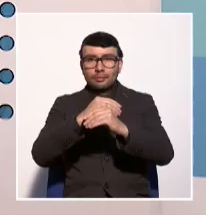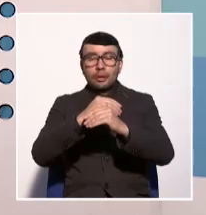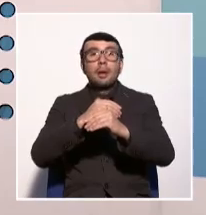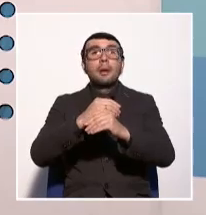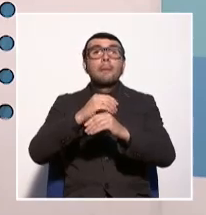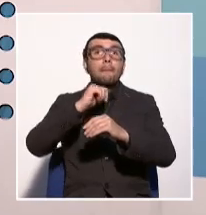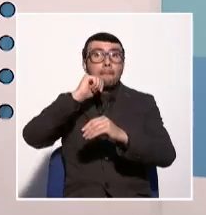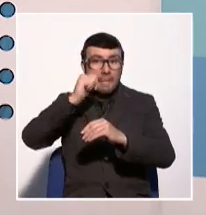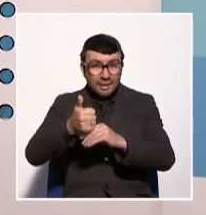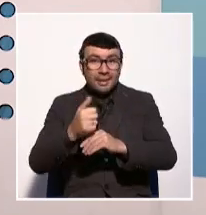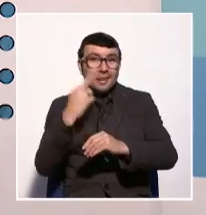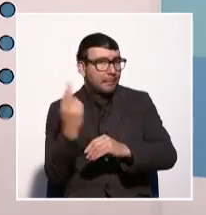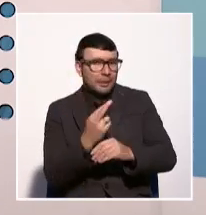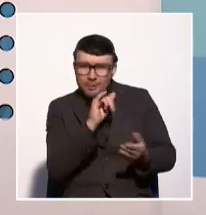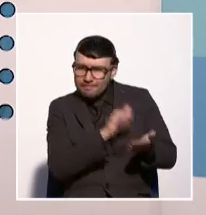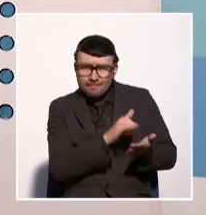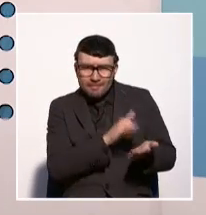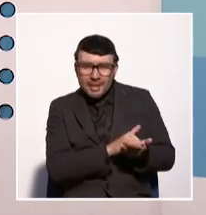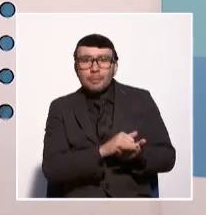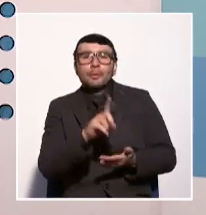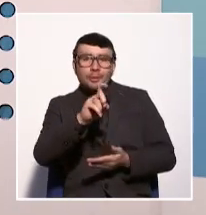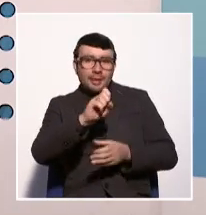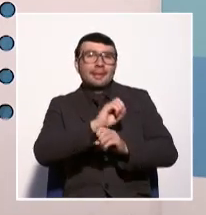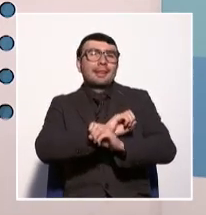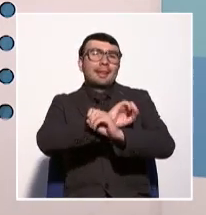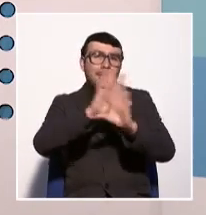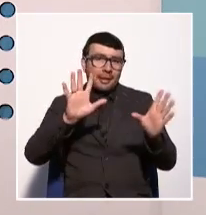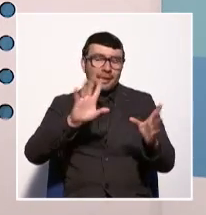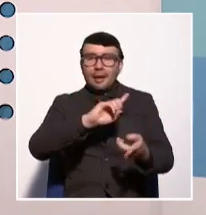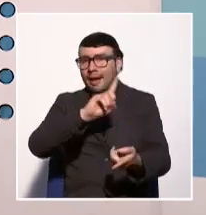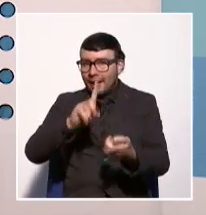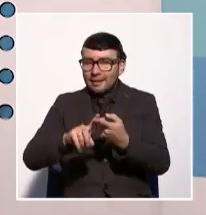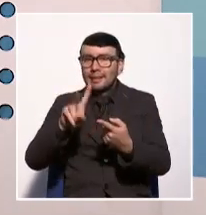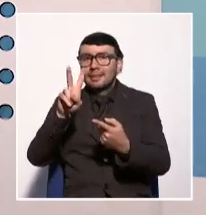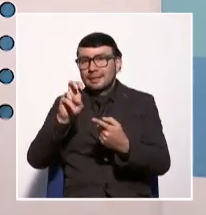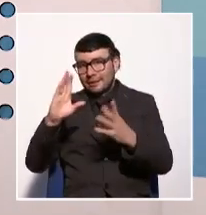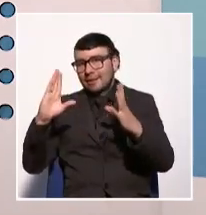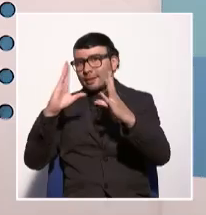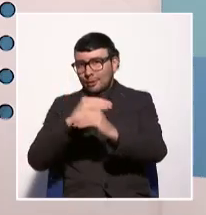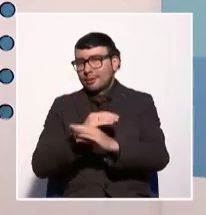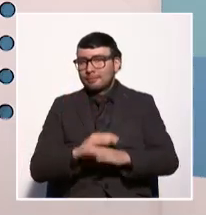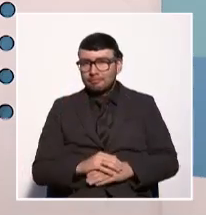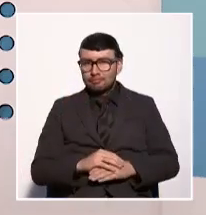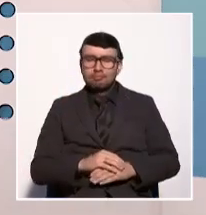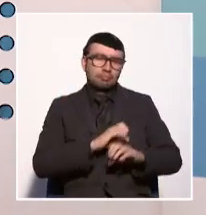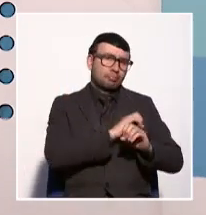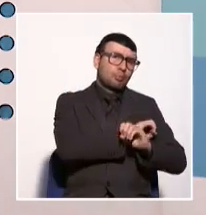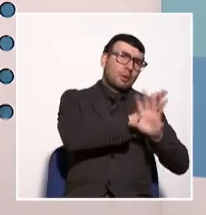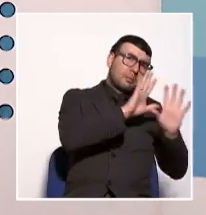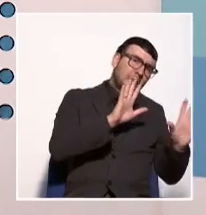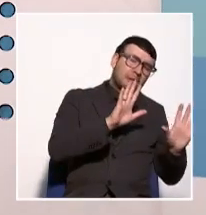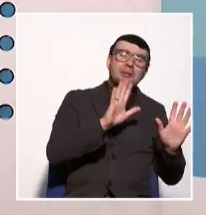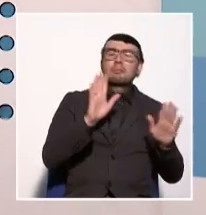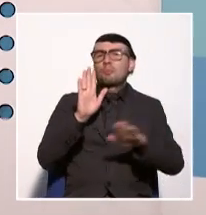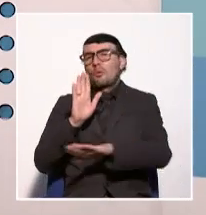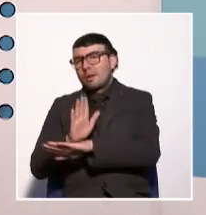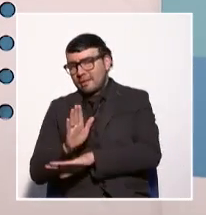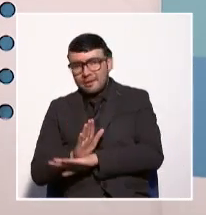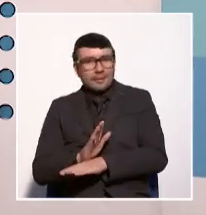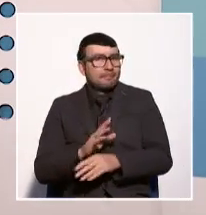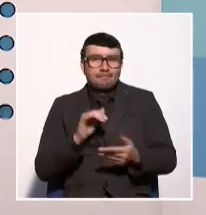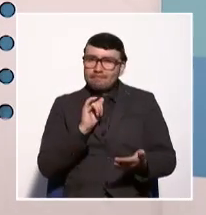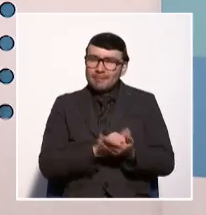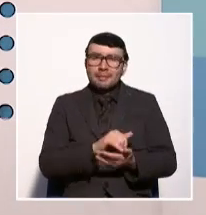repetición 6 de la mañana a 6 de la mañana 6 y 6 en la mañana de la tarde estamos con ustedes en nuestro nuevo horario